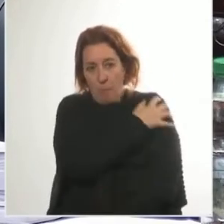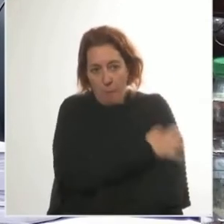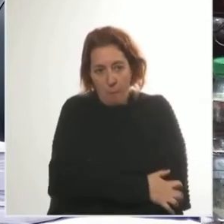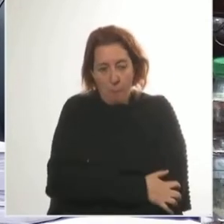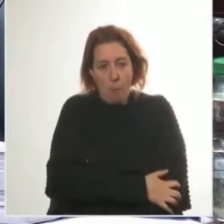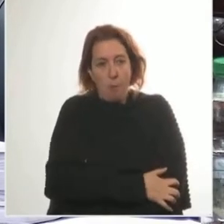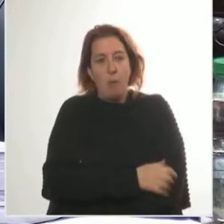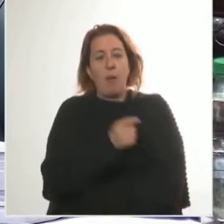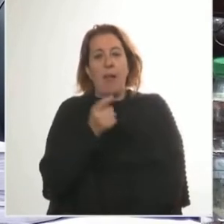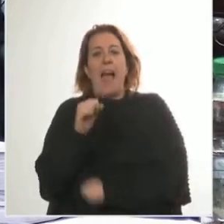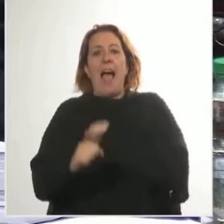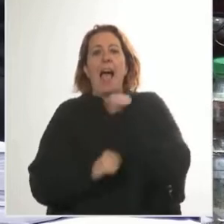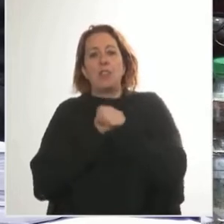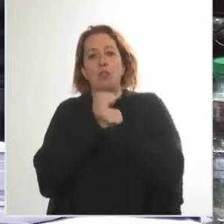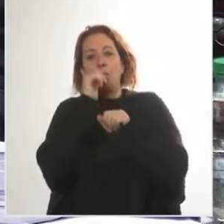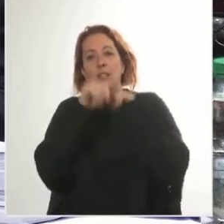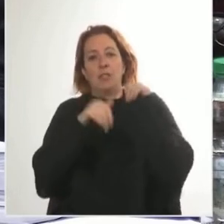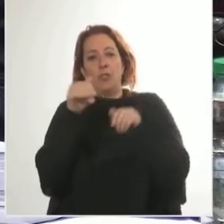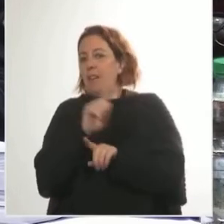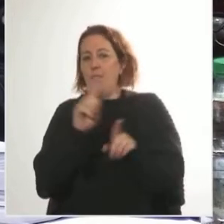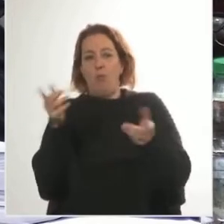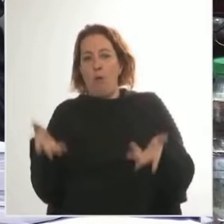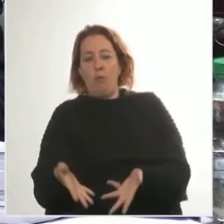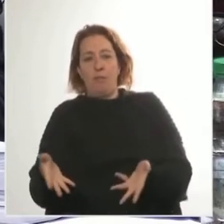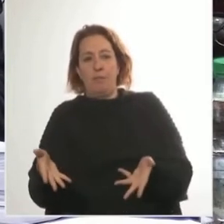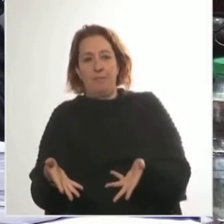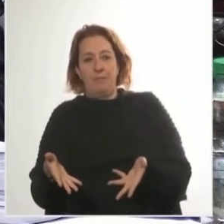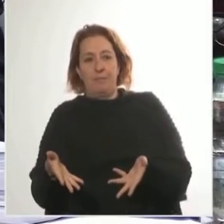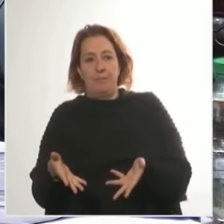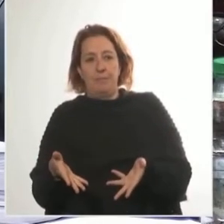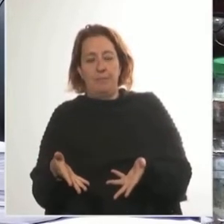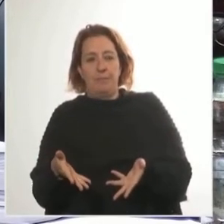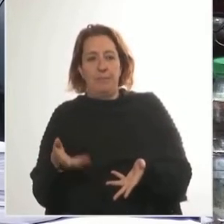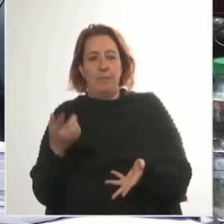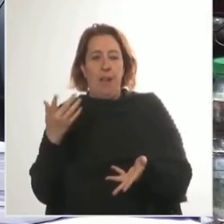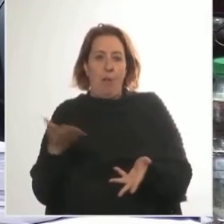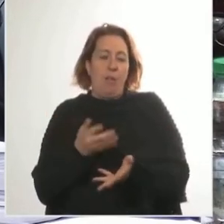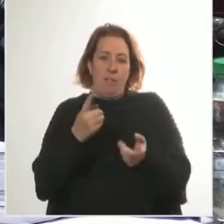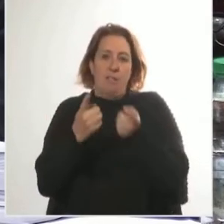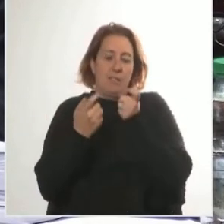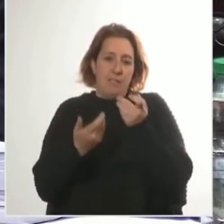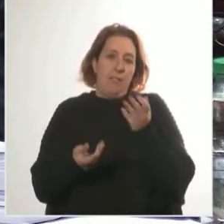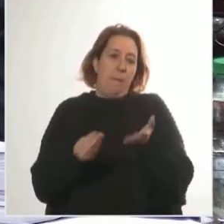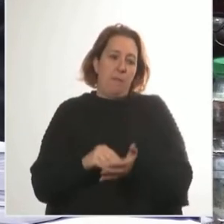vulnerable en el año electoral y no ahora, que es cuando más se necesita.